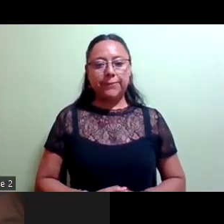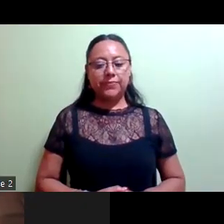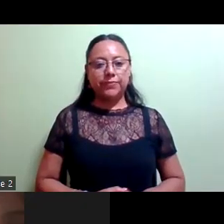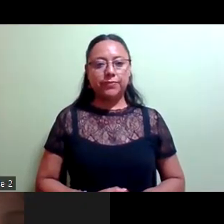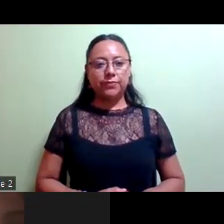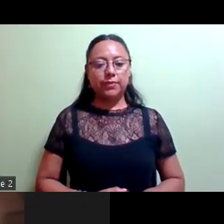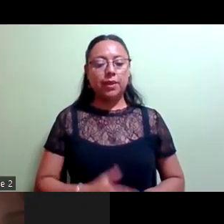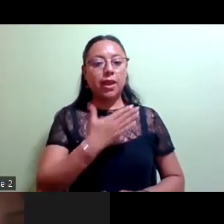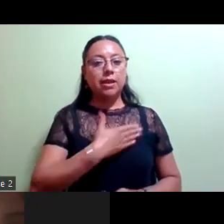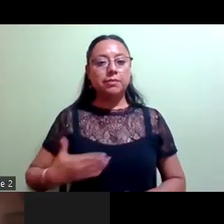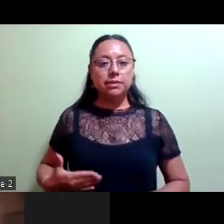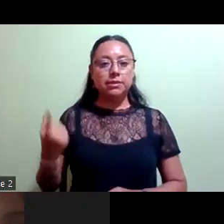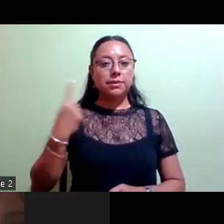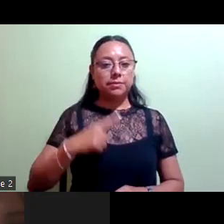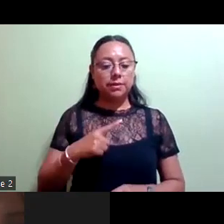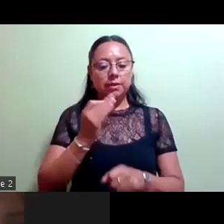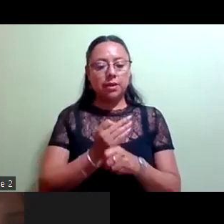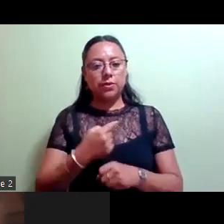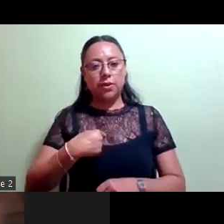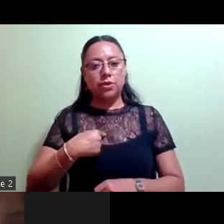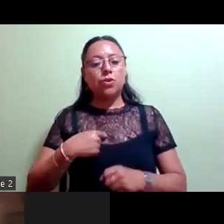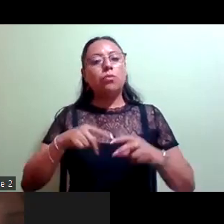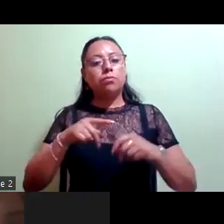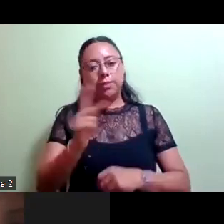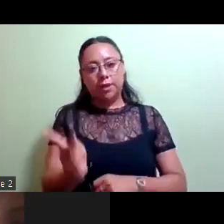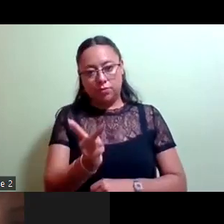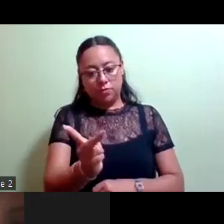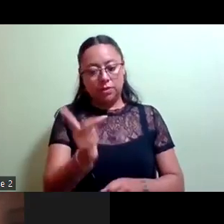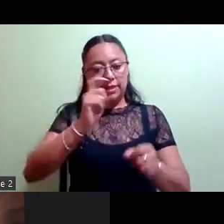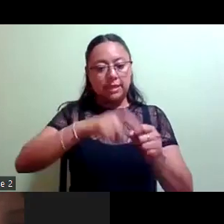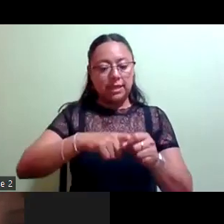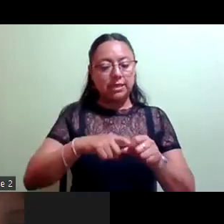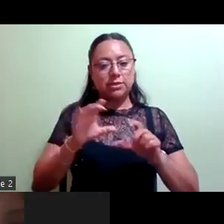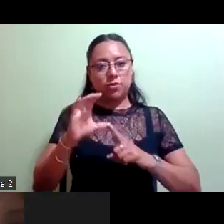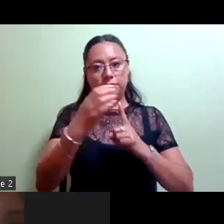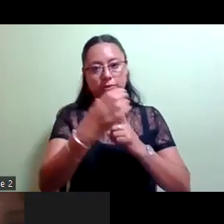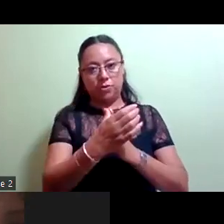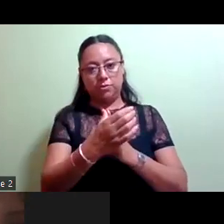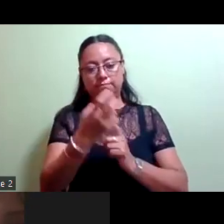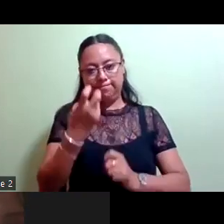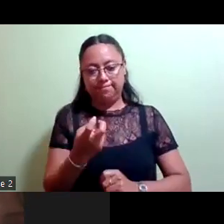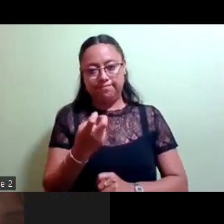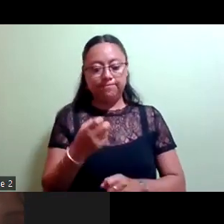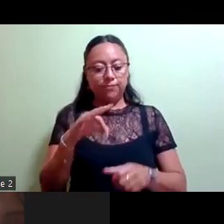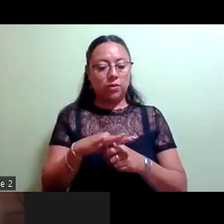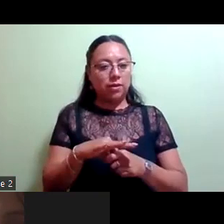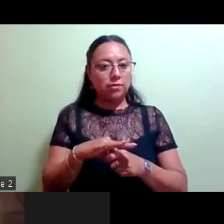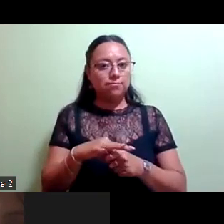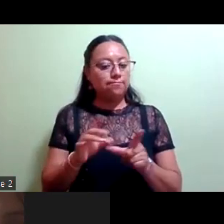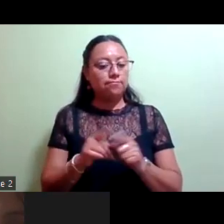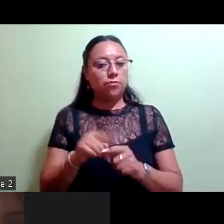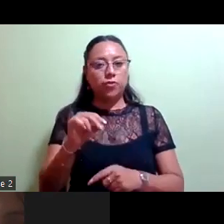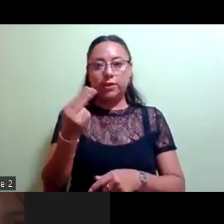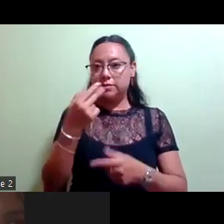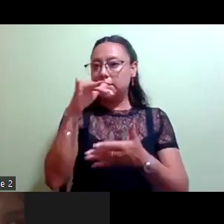Por instrucciones de la presidencia, se consulta a las y los integrantes de esta comisión en votación económica si es de dispensarse la